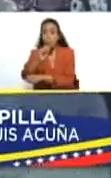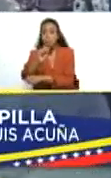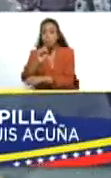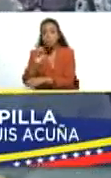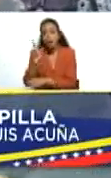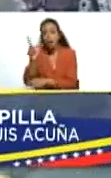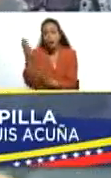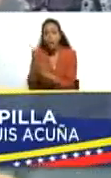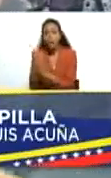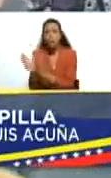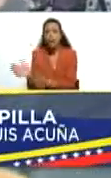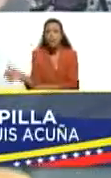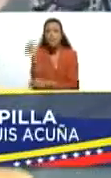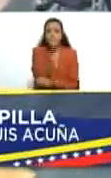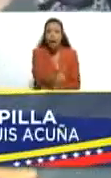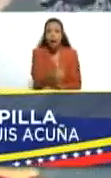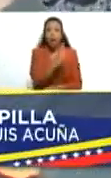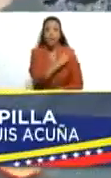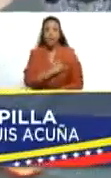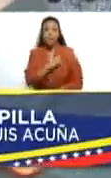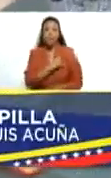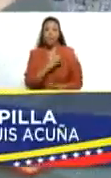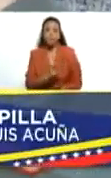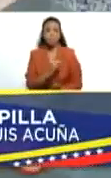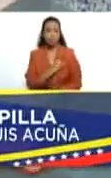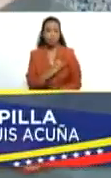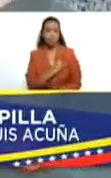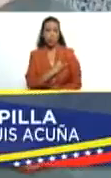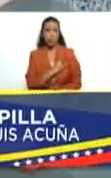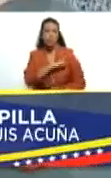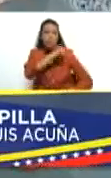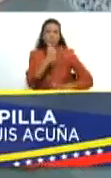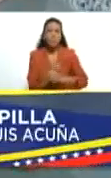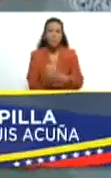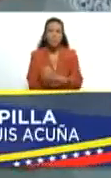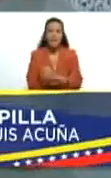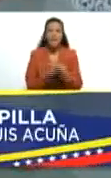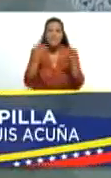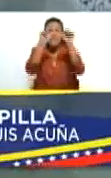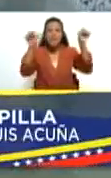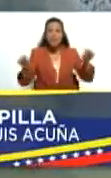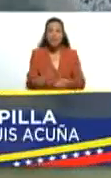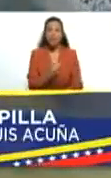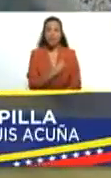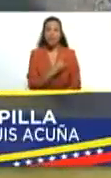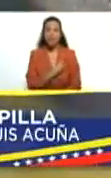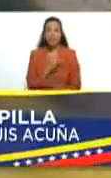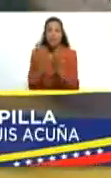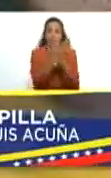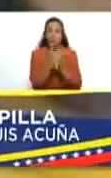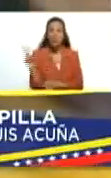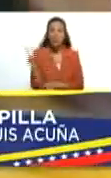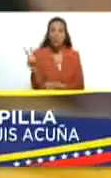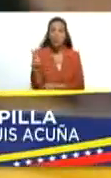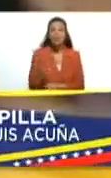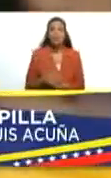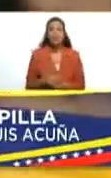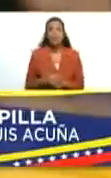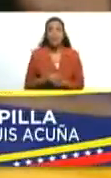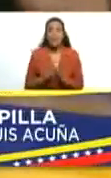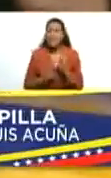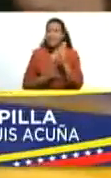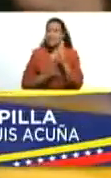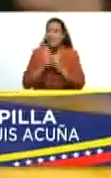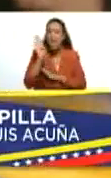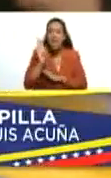Y jugó un papel muy destacado en el fortalecimiento del sistema universitario, en el